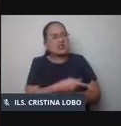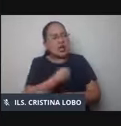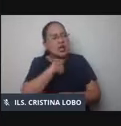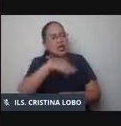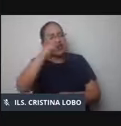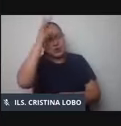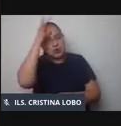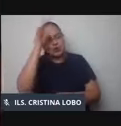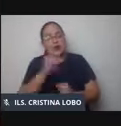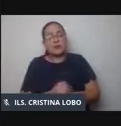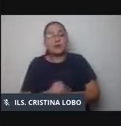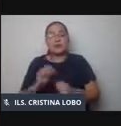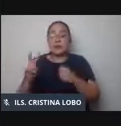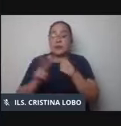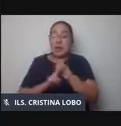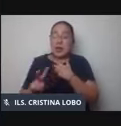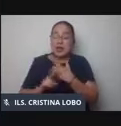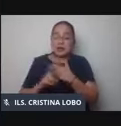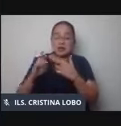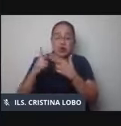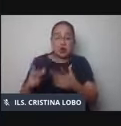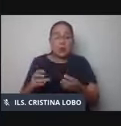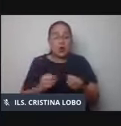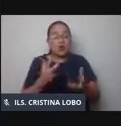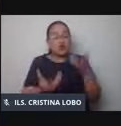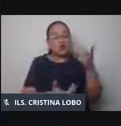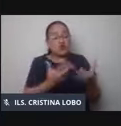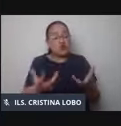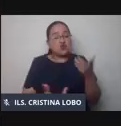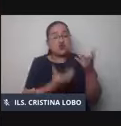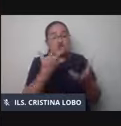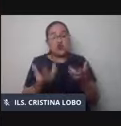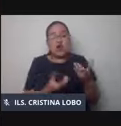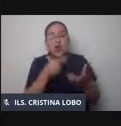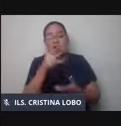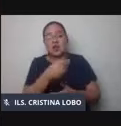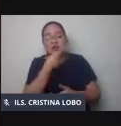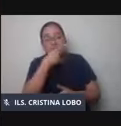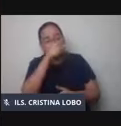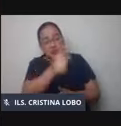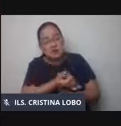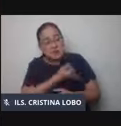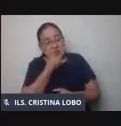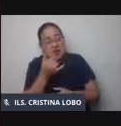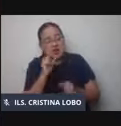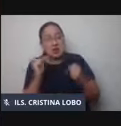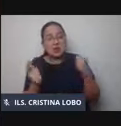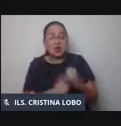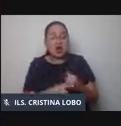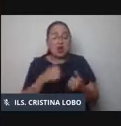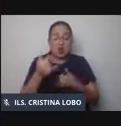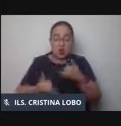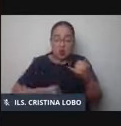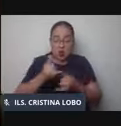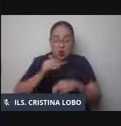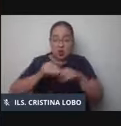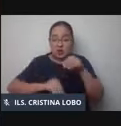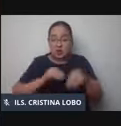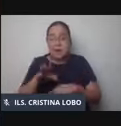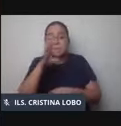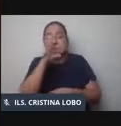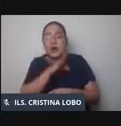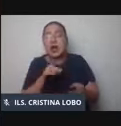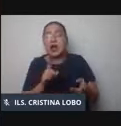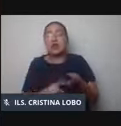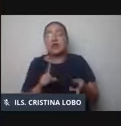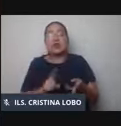te rompe algo o se te quema algo y qué te dices. Te equivocaste en un juego de mesa y pusiste una ficha o